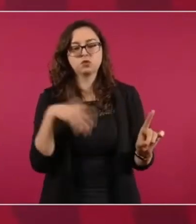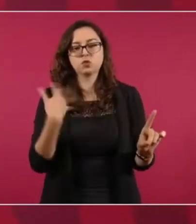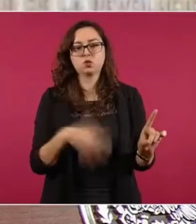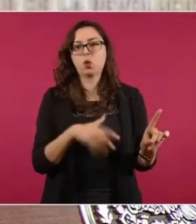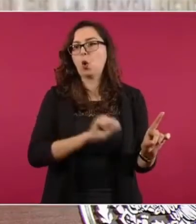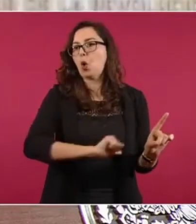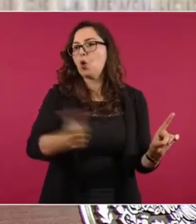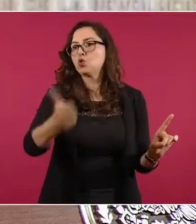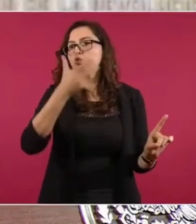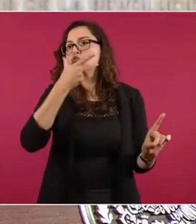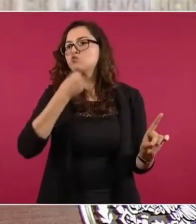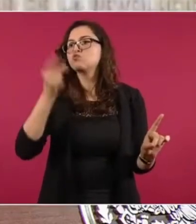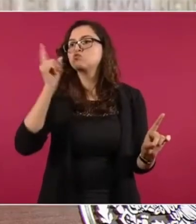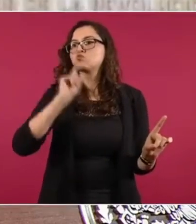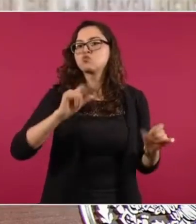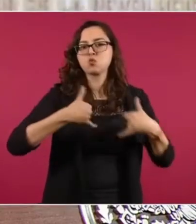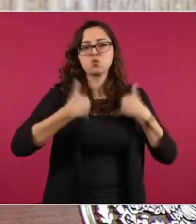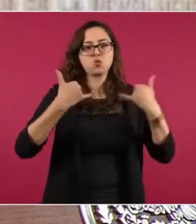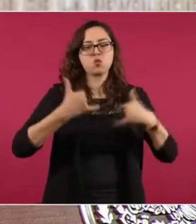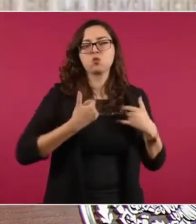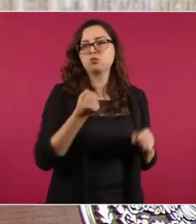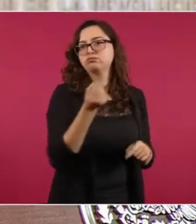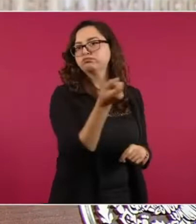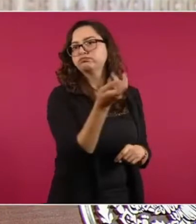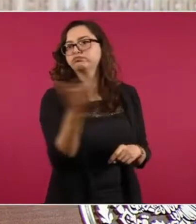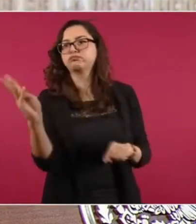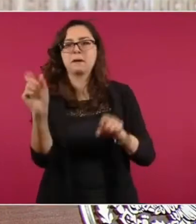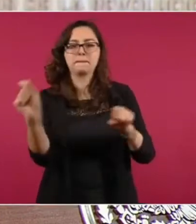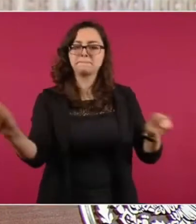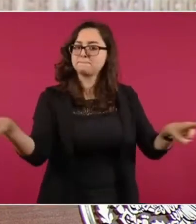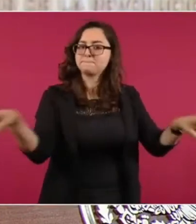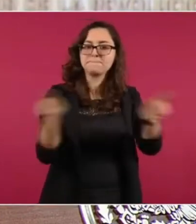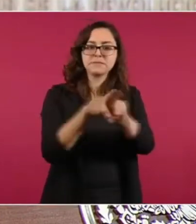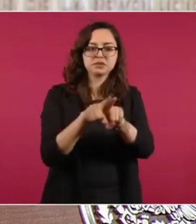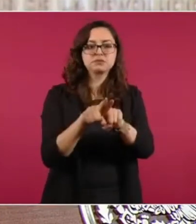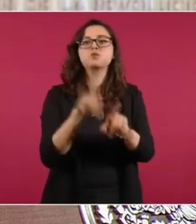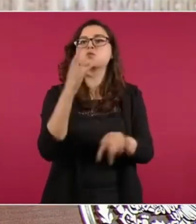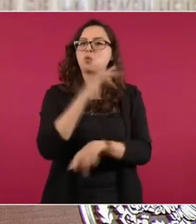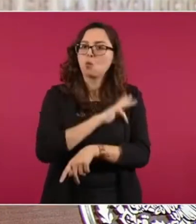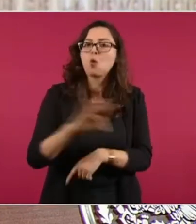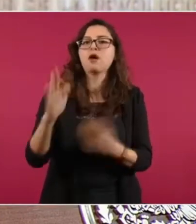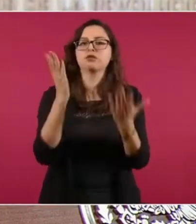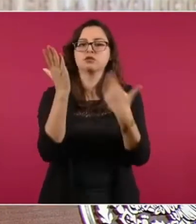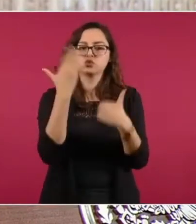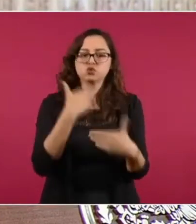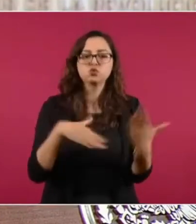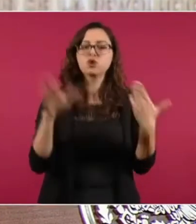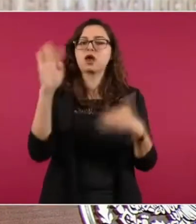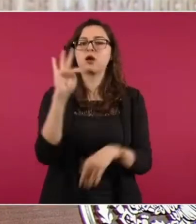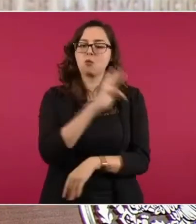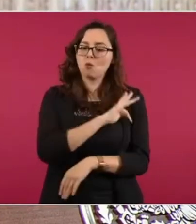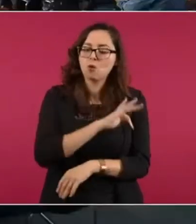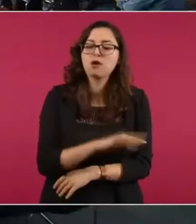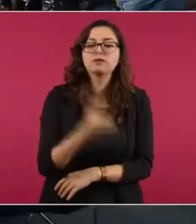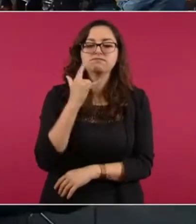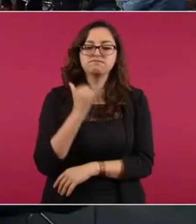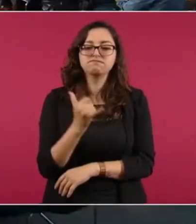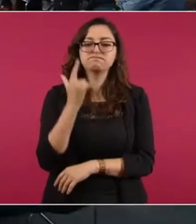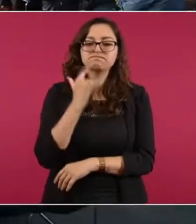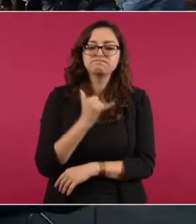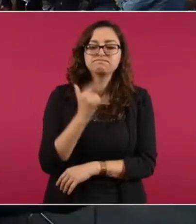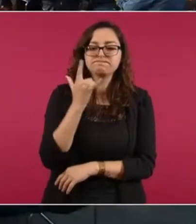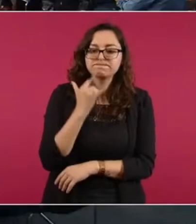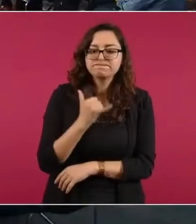hombres, que están superándose, que están destacando en